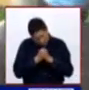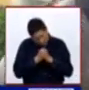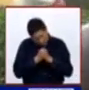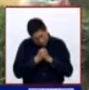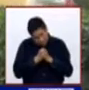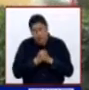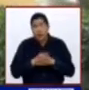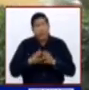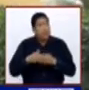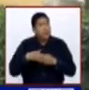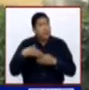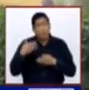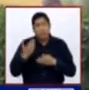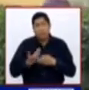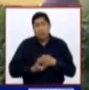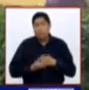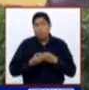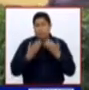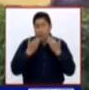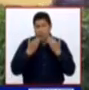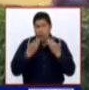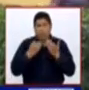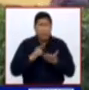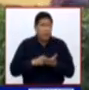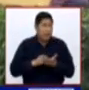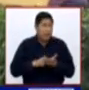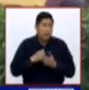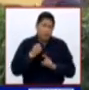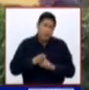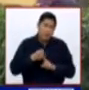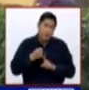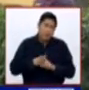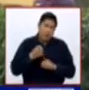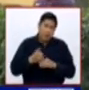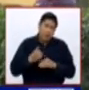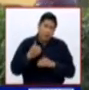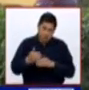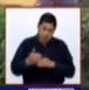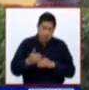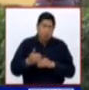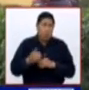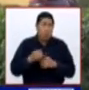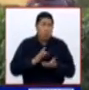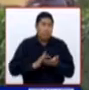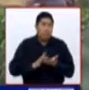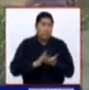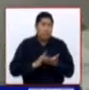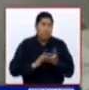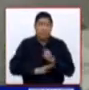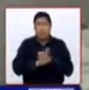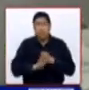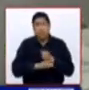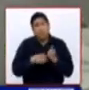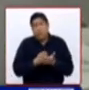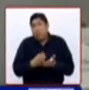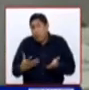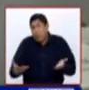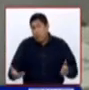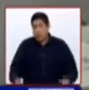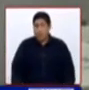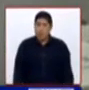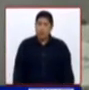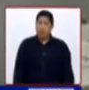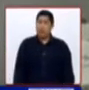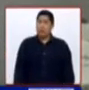ese es bienvenido para mí. Con eso voy a luchar adelante, algún medicamento voy a comprar.